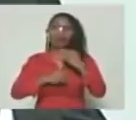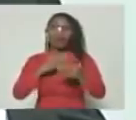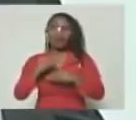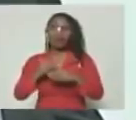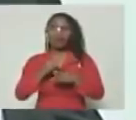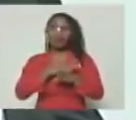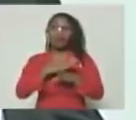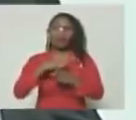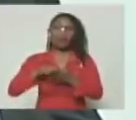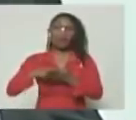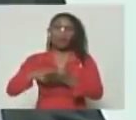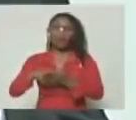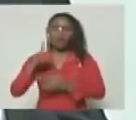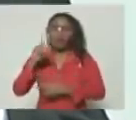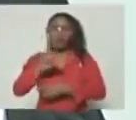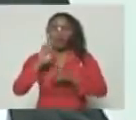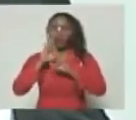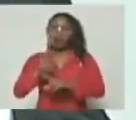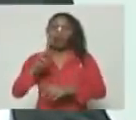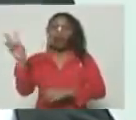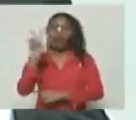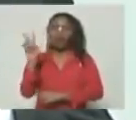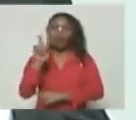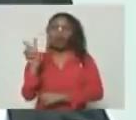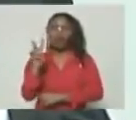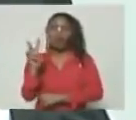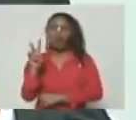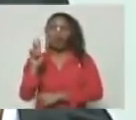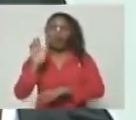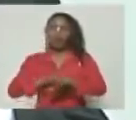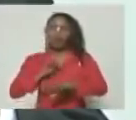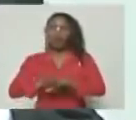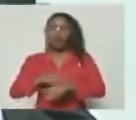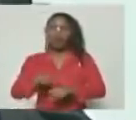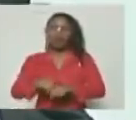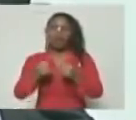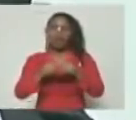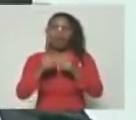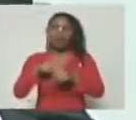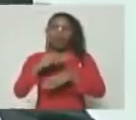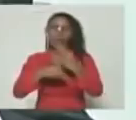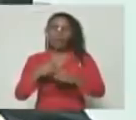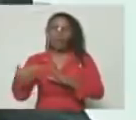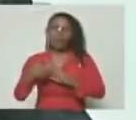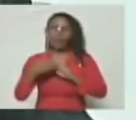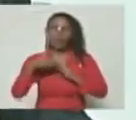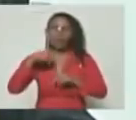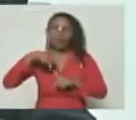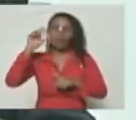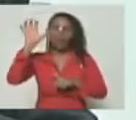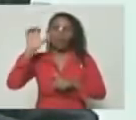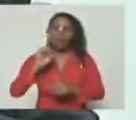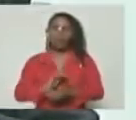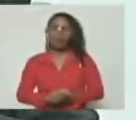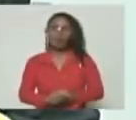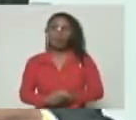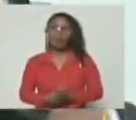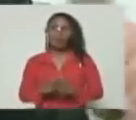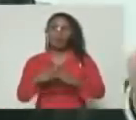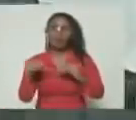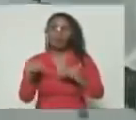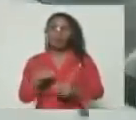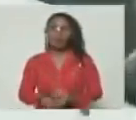concesiones, también tienen que responderle a Venezuela por todo el daño que también le han hecho al país. Es todo, señor